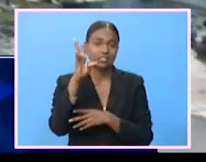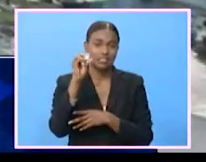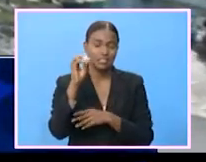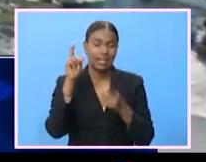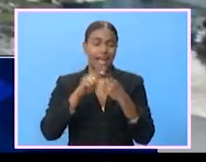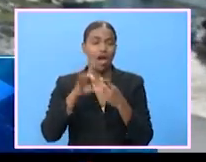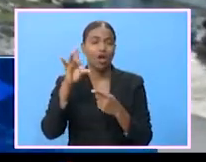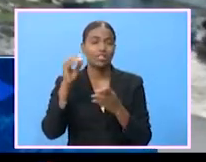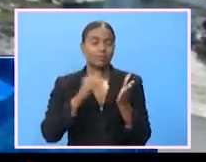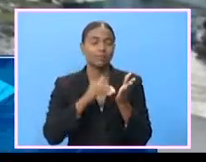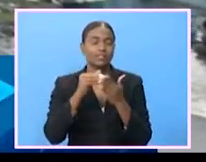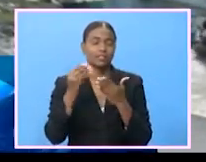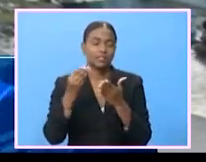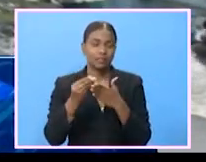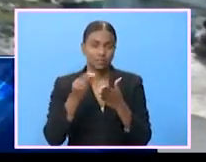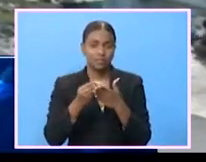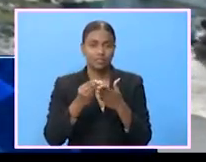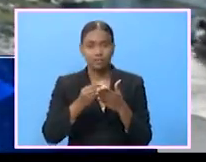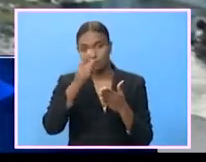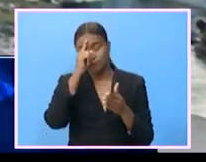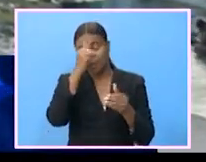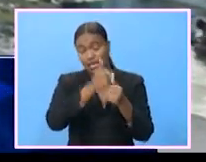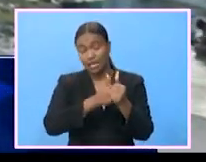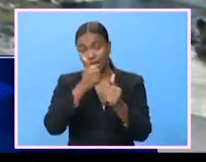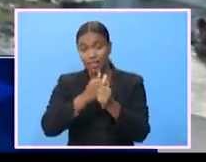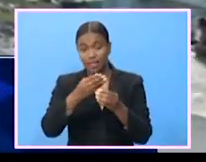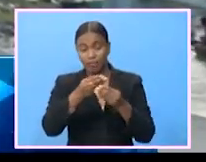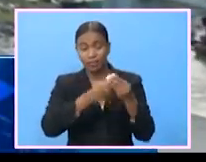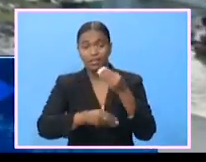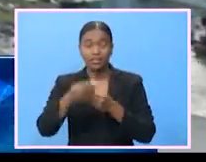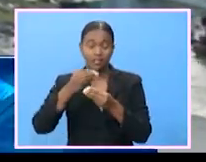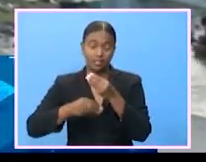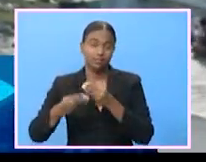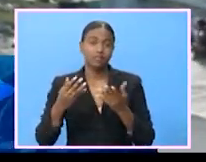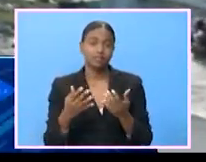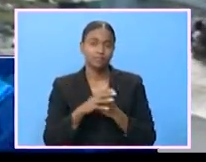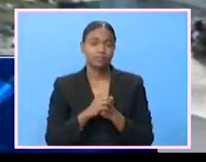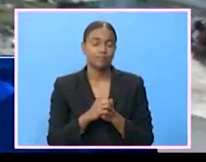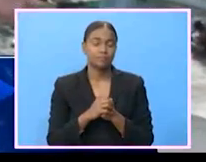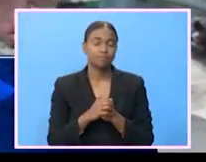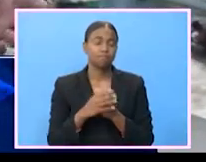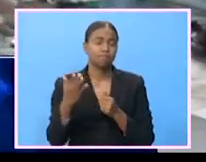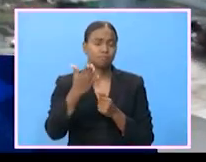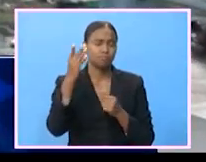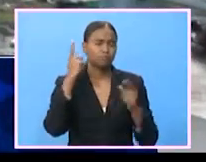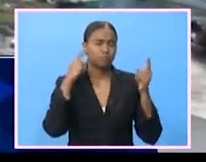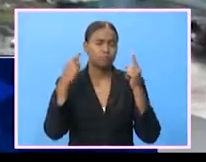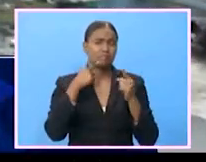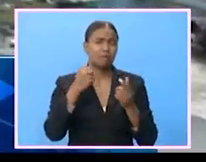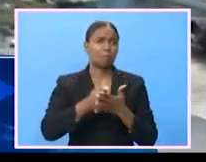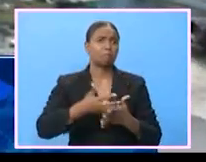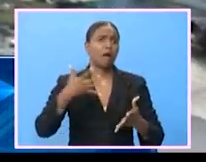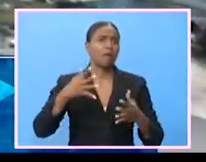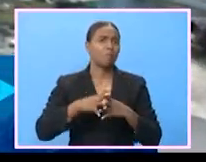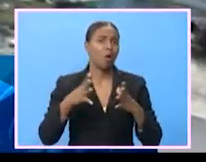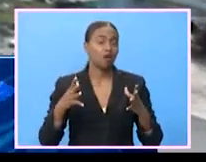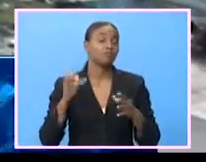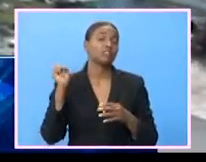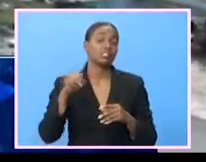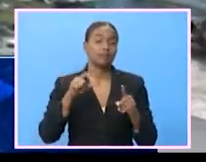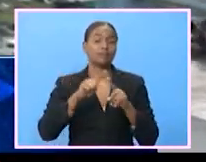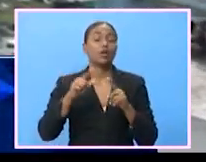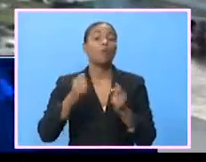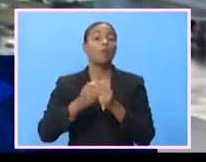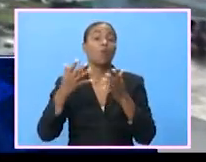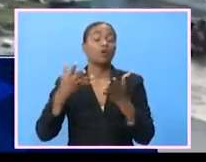a 80 millones de pesos en cada mercado, en cada mercado. Ustedes dirán, mucho dinero, sí, mucho dinero, pero también ese